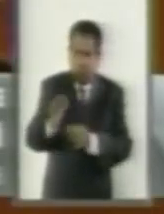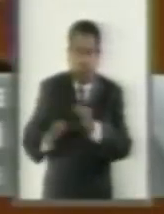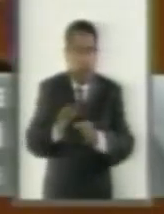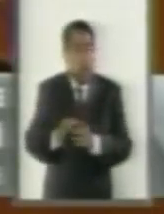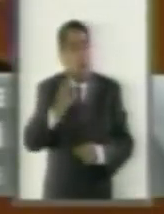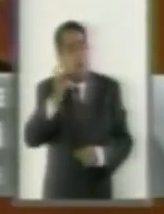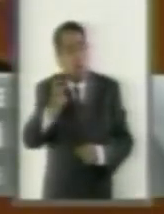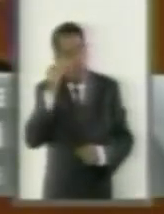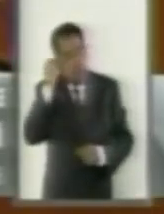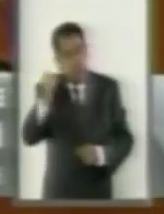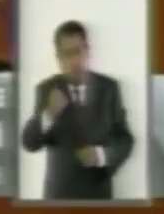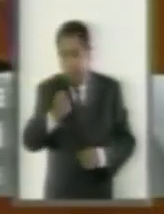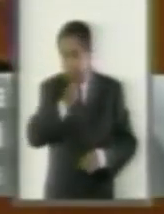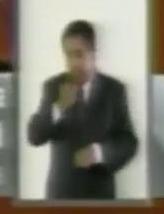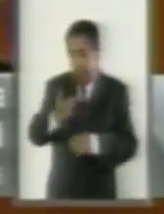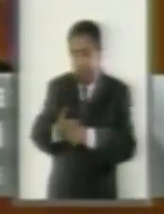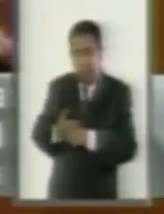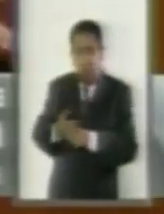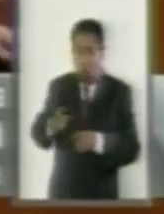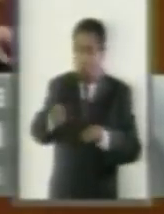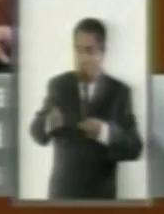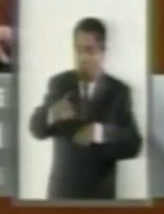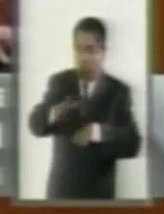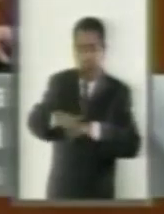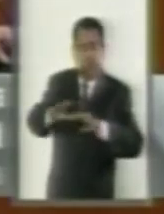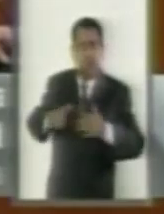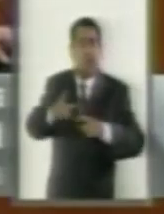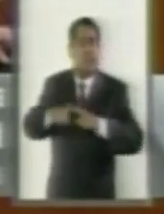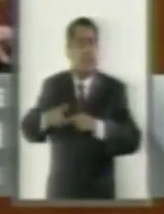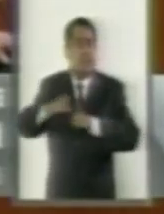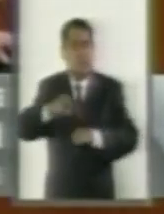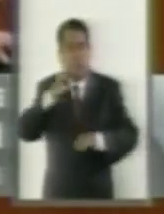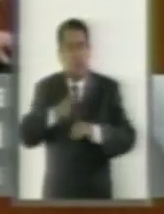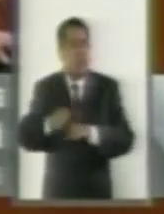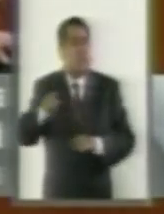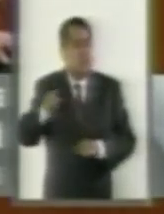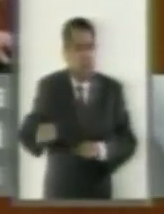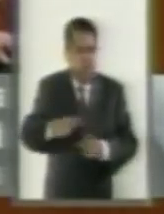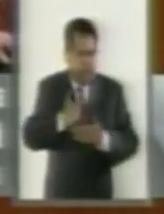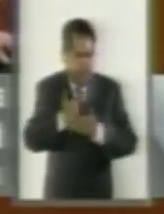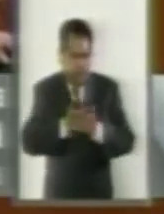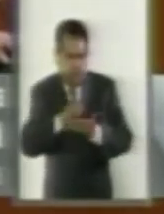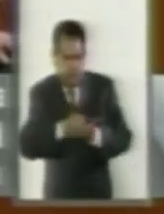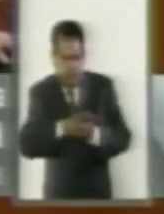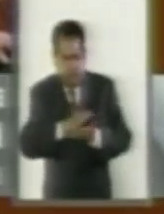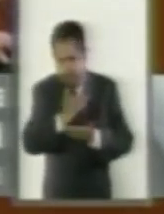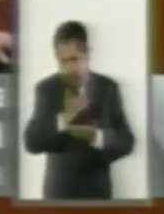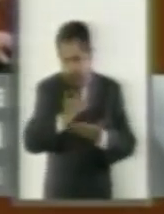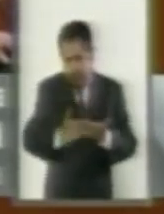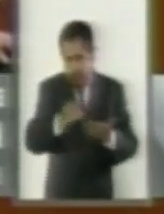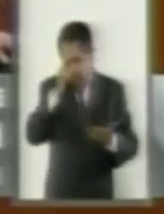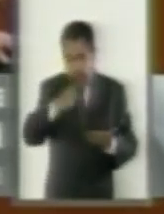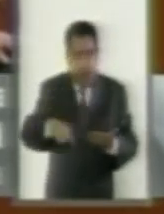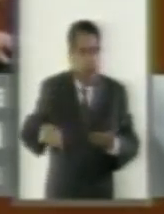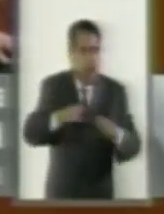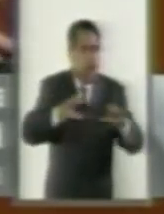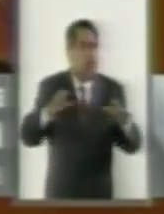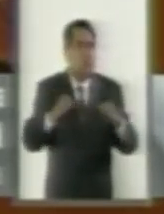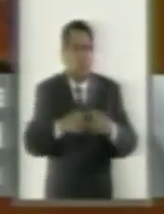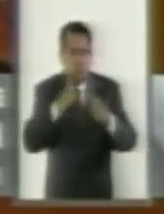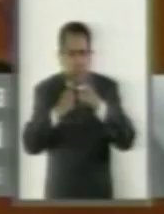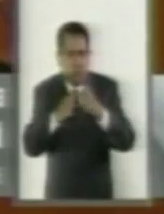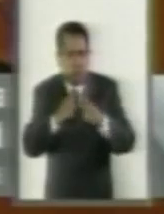eso, la Secretaría de Control Interno será la encargada de llevar el registro y dar seguimiento a las declaraciones de interés